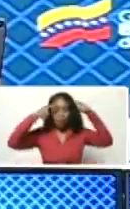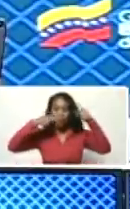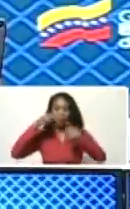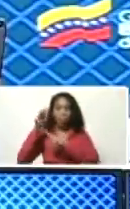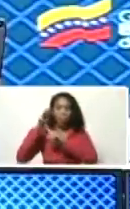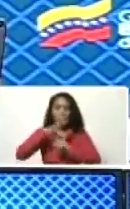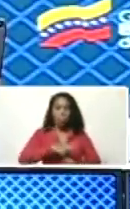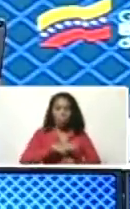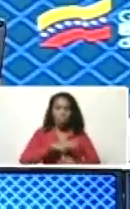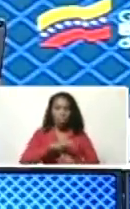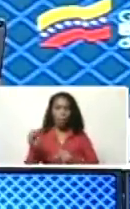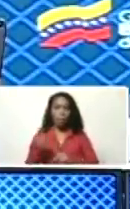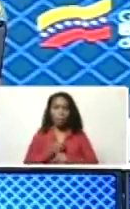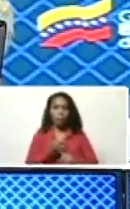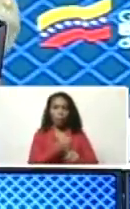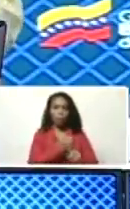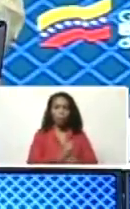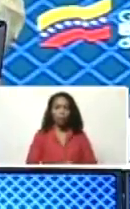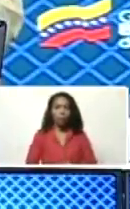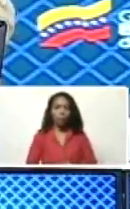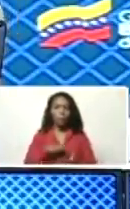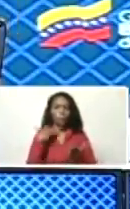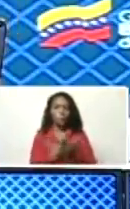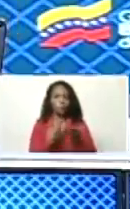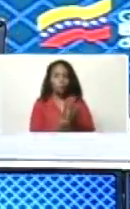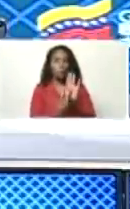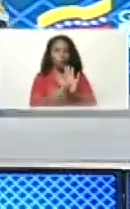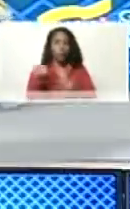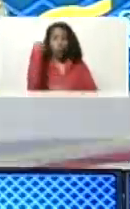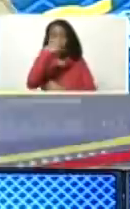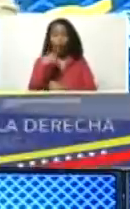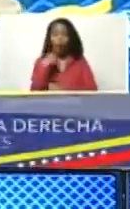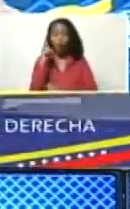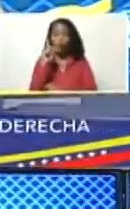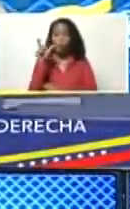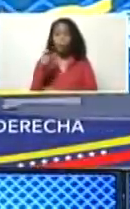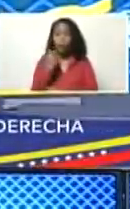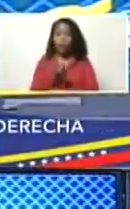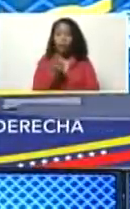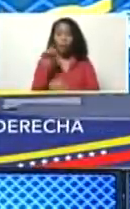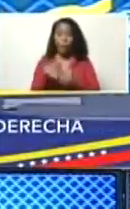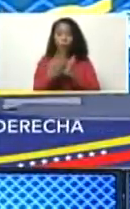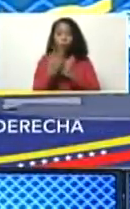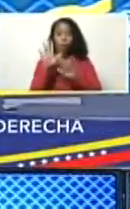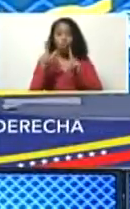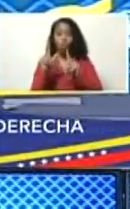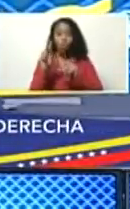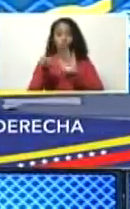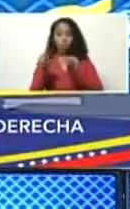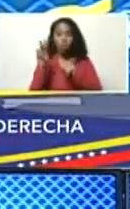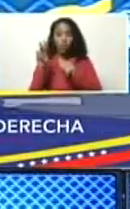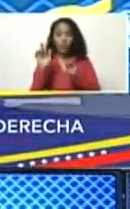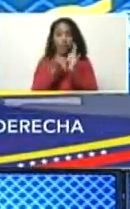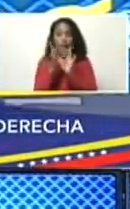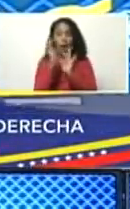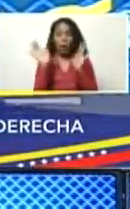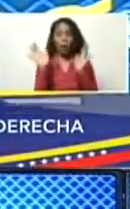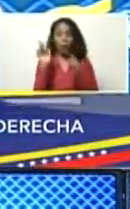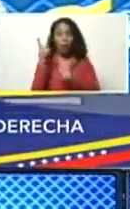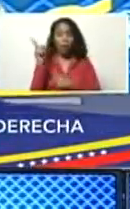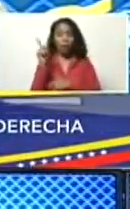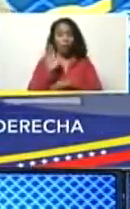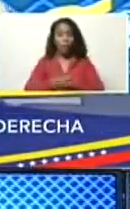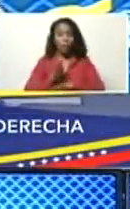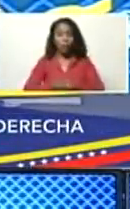humillarlo y mostrar una cara de alguien que decía en la madrugada del 12 de abril que había